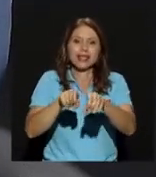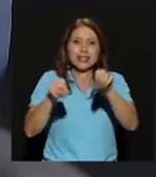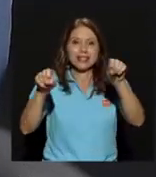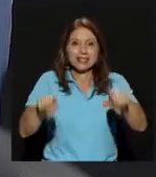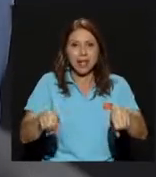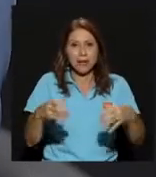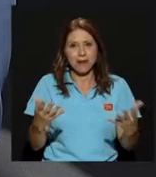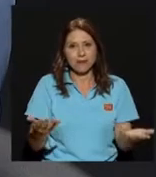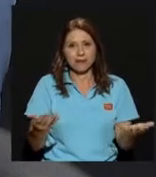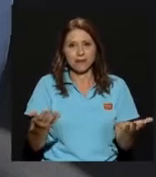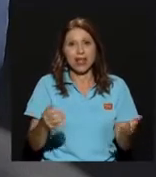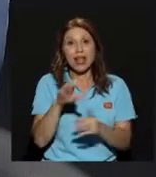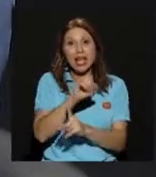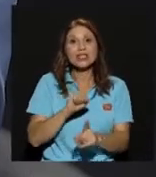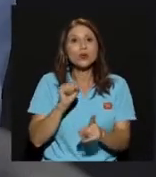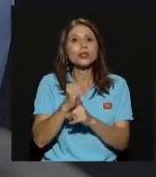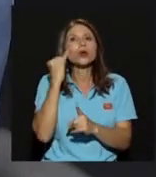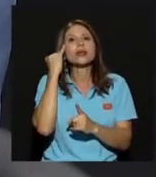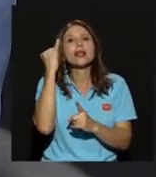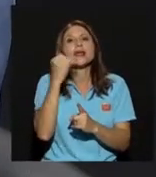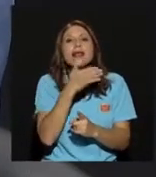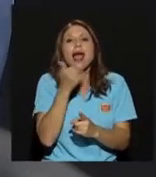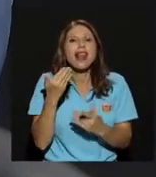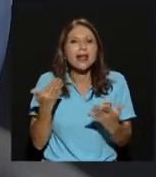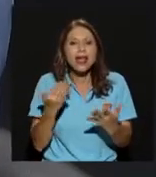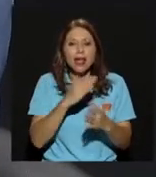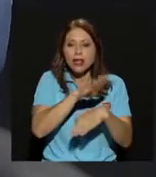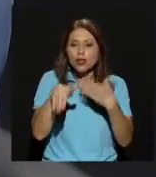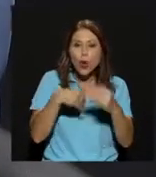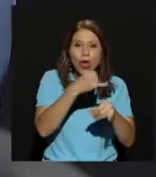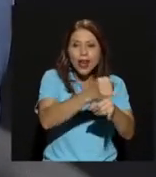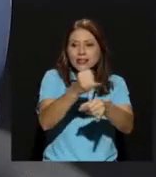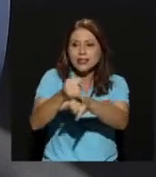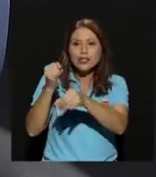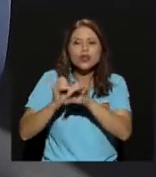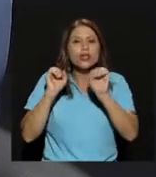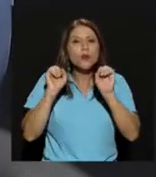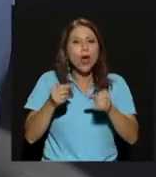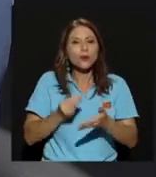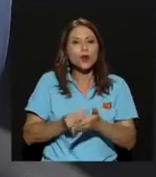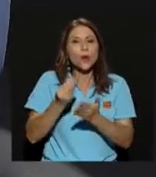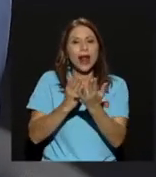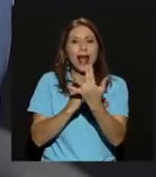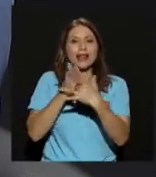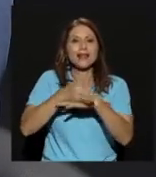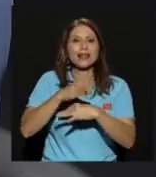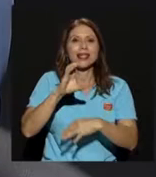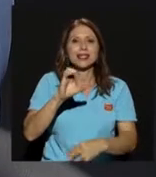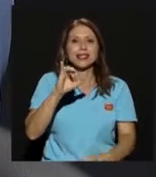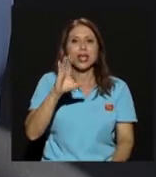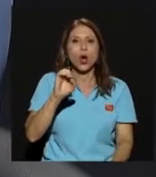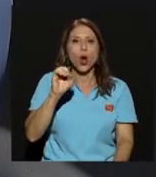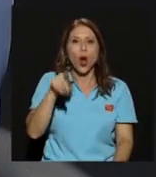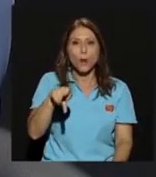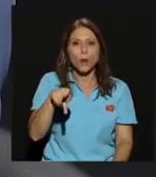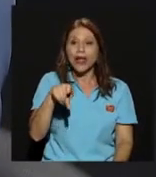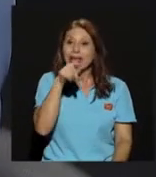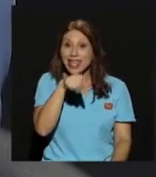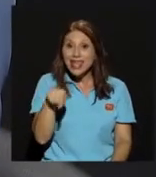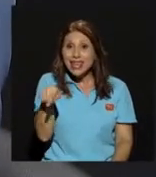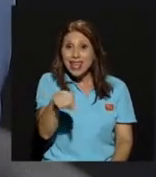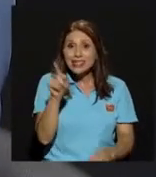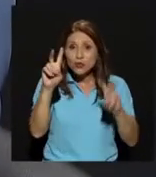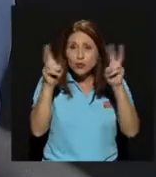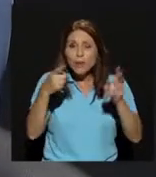la situación ideal es que todas las instituciones podamos comprar a través del cecop y este ha sido un tema en el que hemos